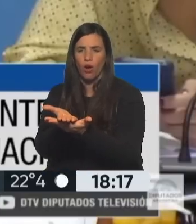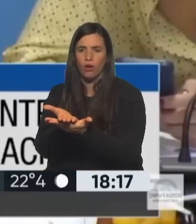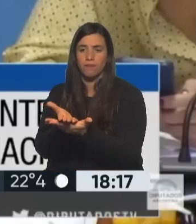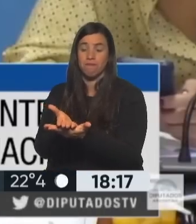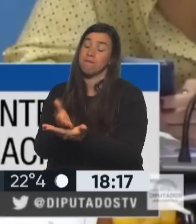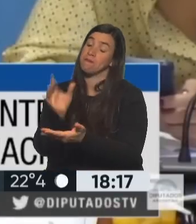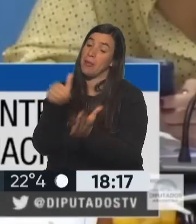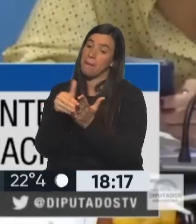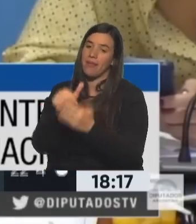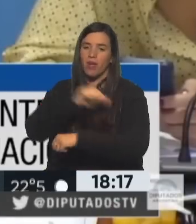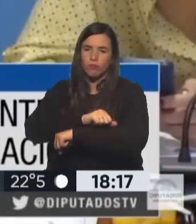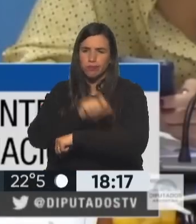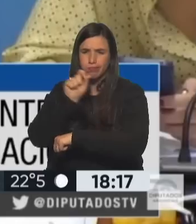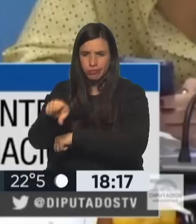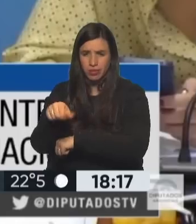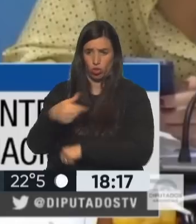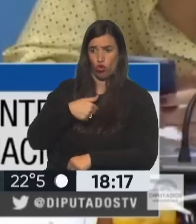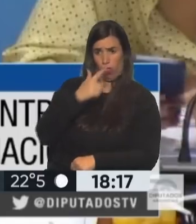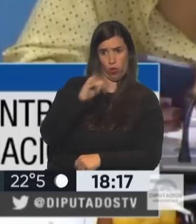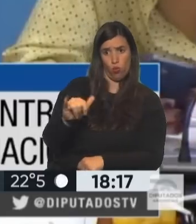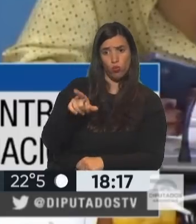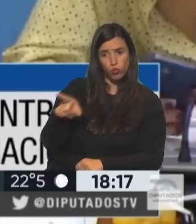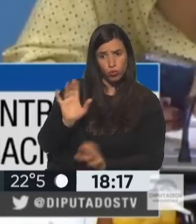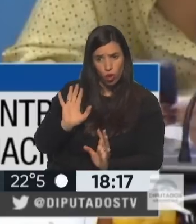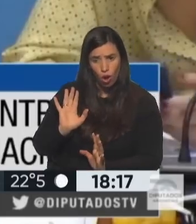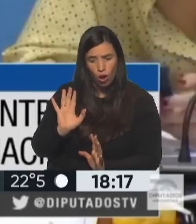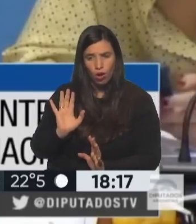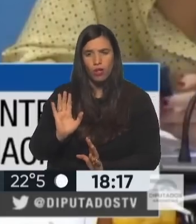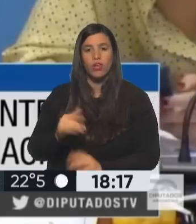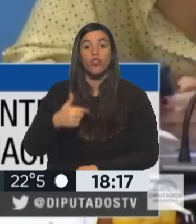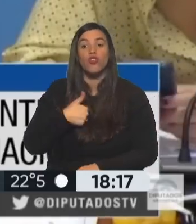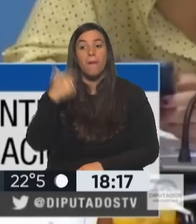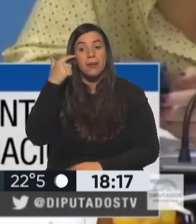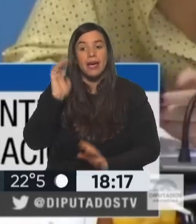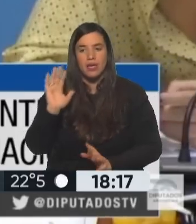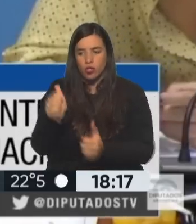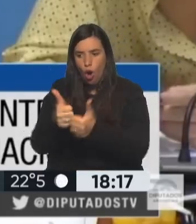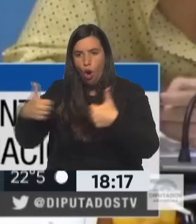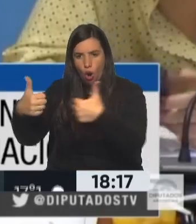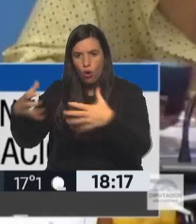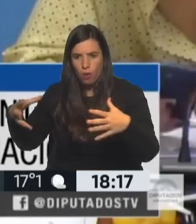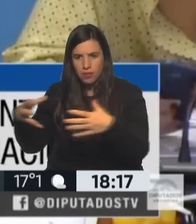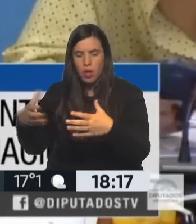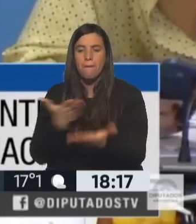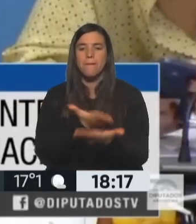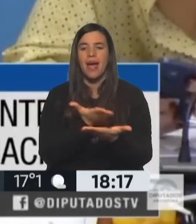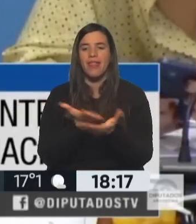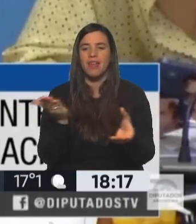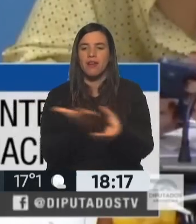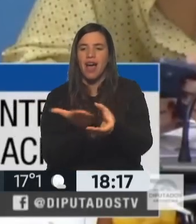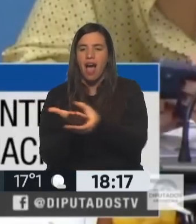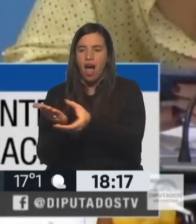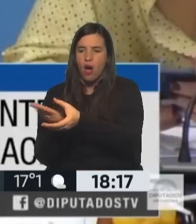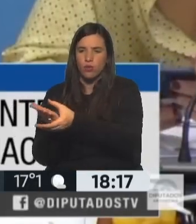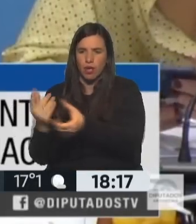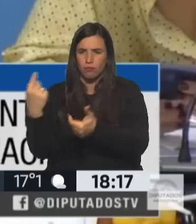hechos anteriormente denunciados por mí, sería conveniente, si la comisión lo desea, pedir los fallos de las distintas instancias y los contratos que